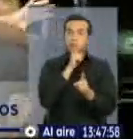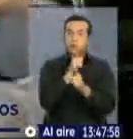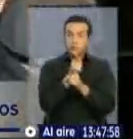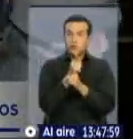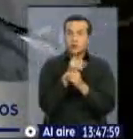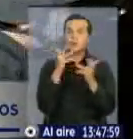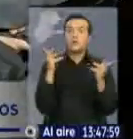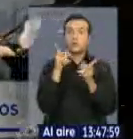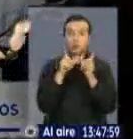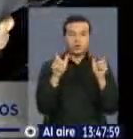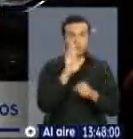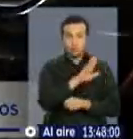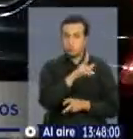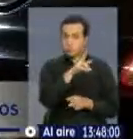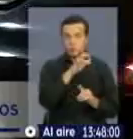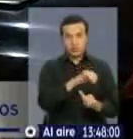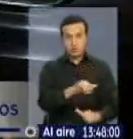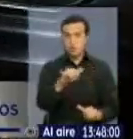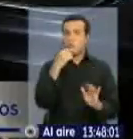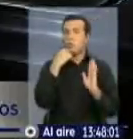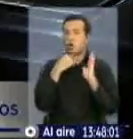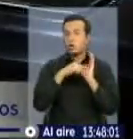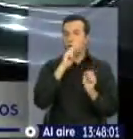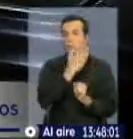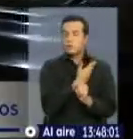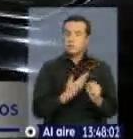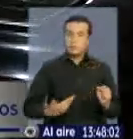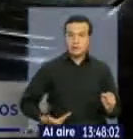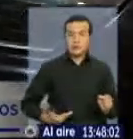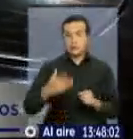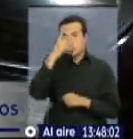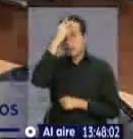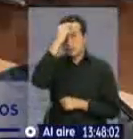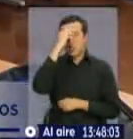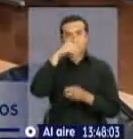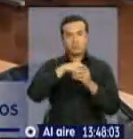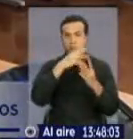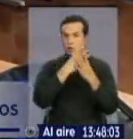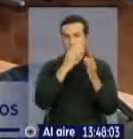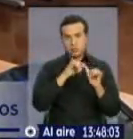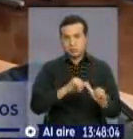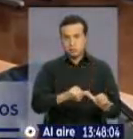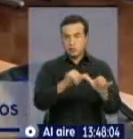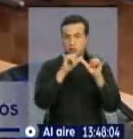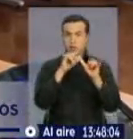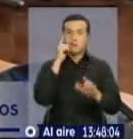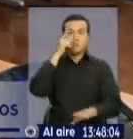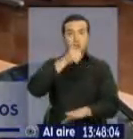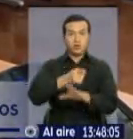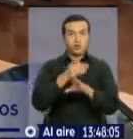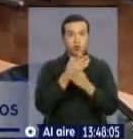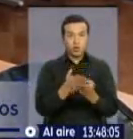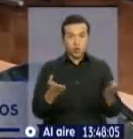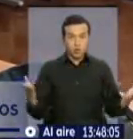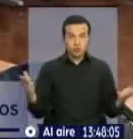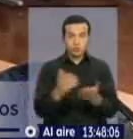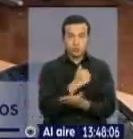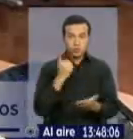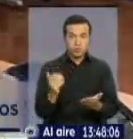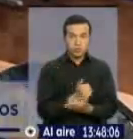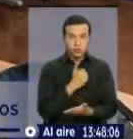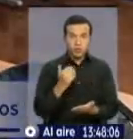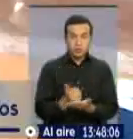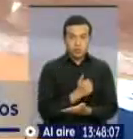que mantienen los procesados, como es el caso del segundo mandatario Jorge Glass, y pidió que se dicte la incautación con fines de comiso